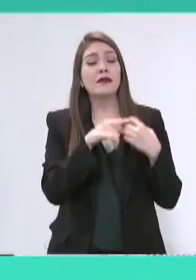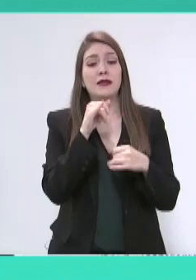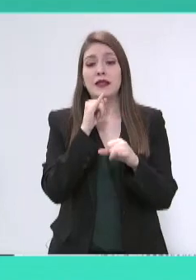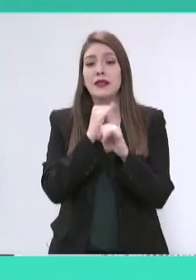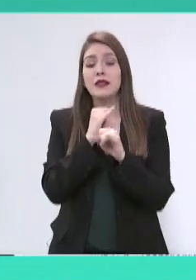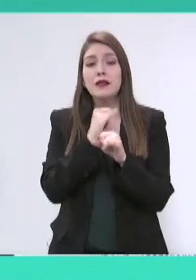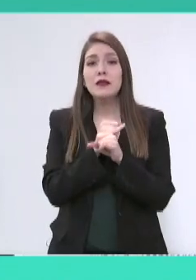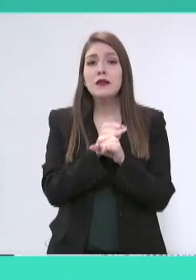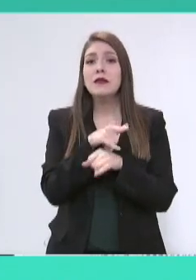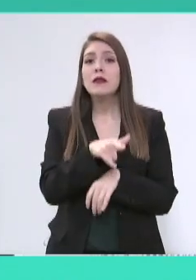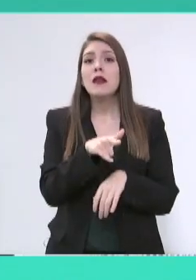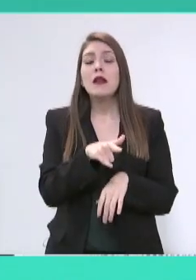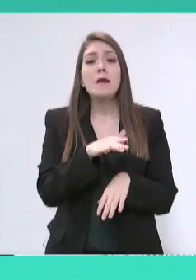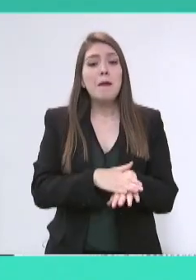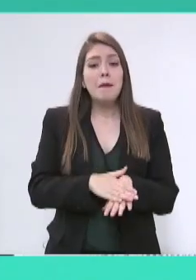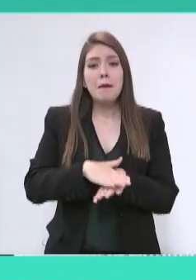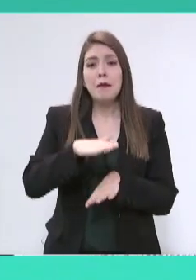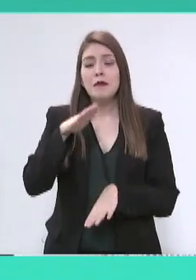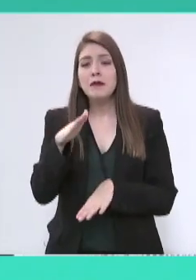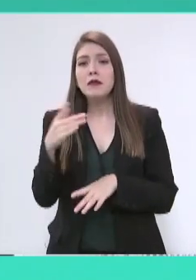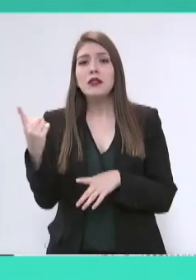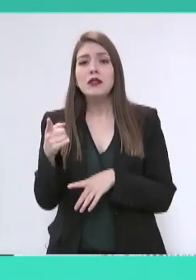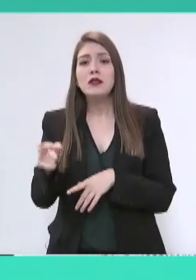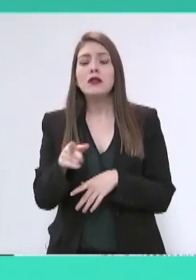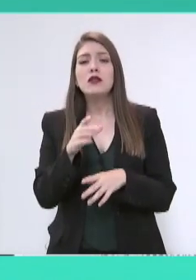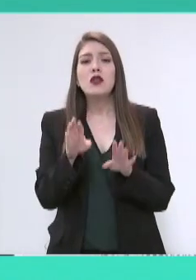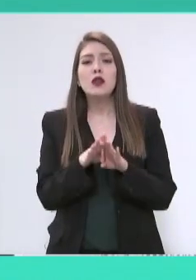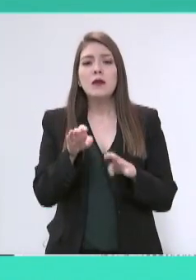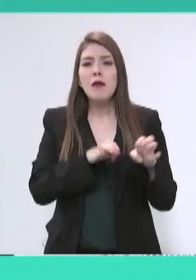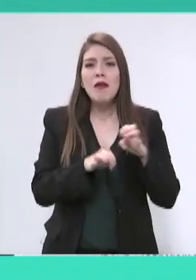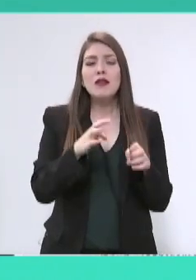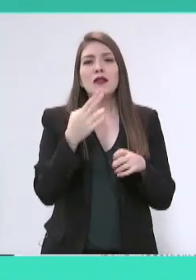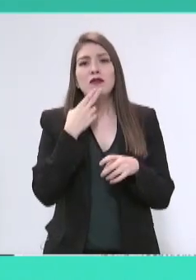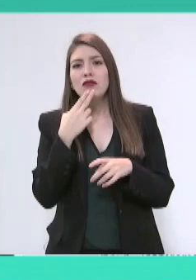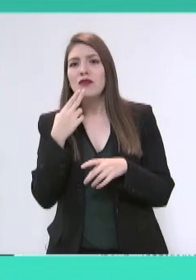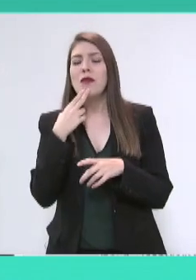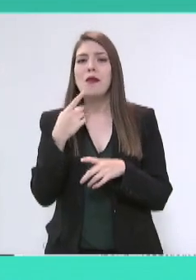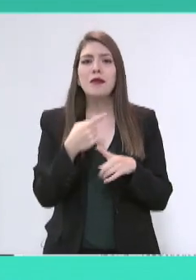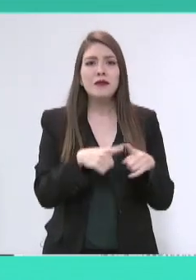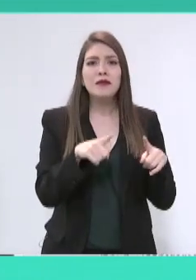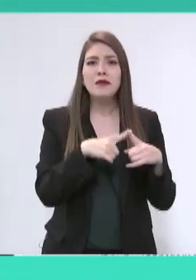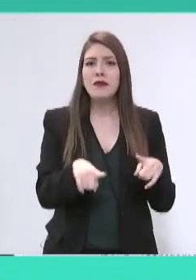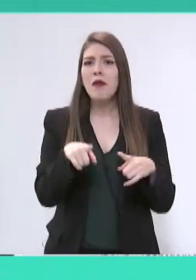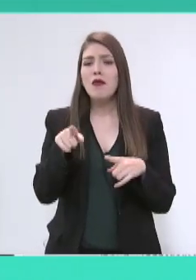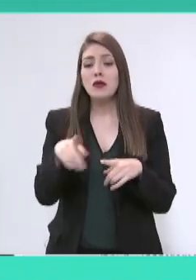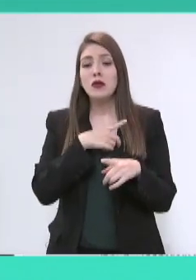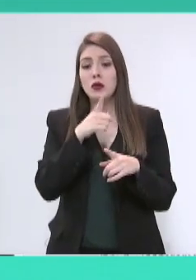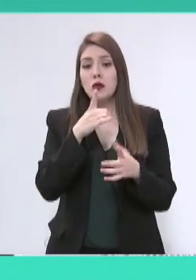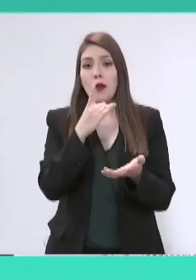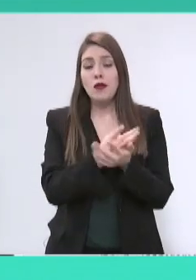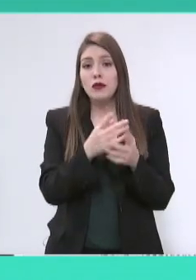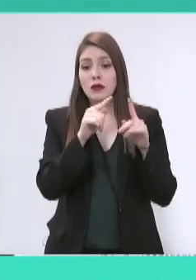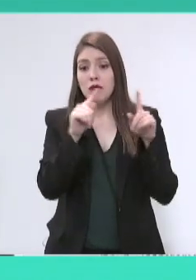es mucho más que una imprenta sin prensas de colores, Harris, mucho más que una ventanilla única sin